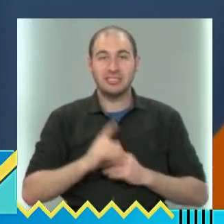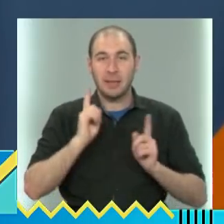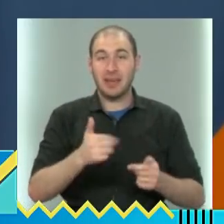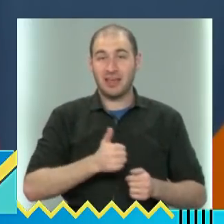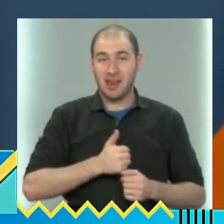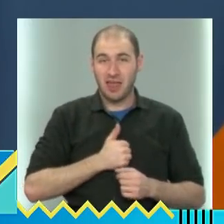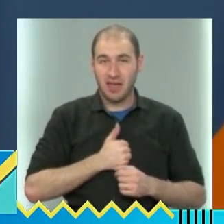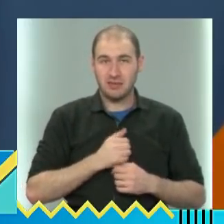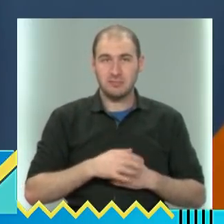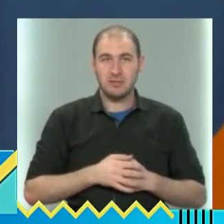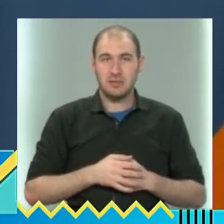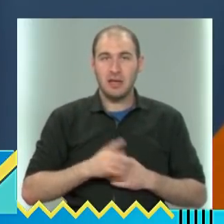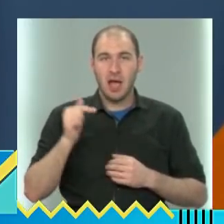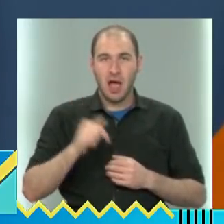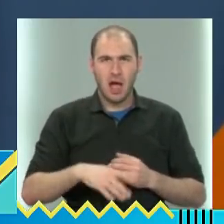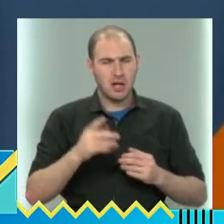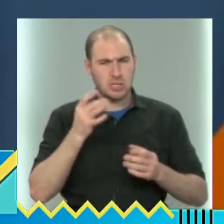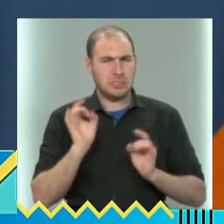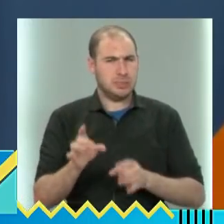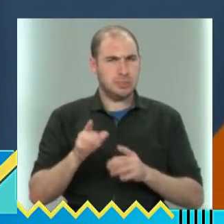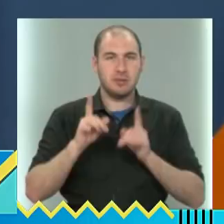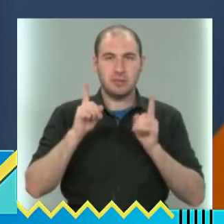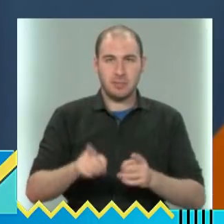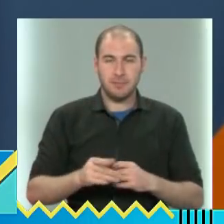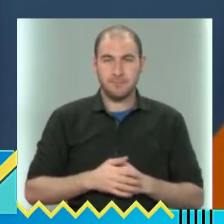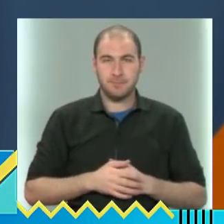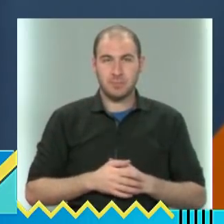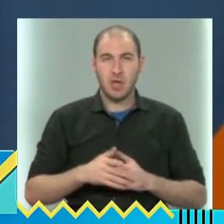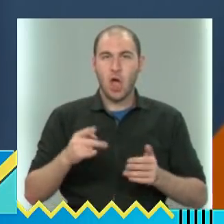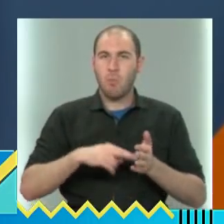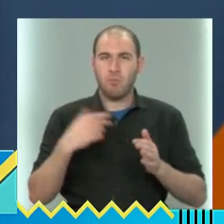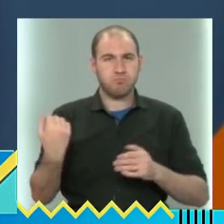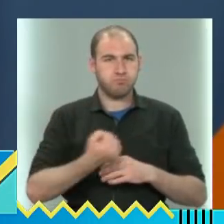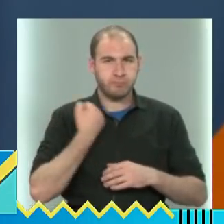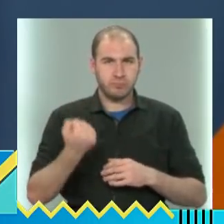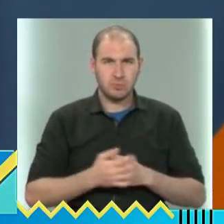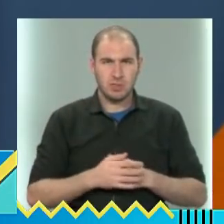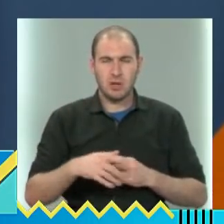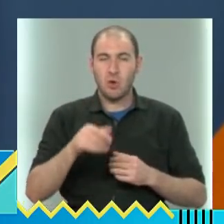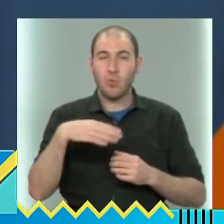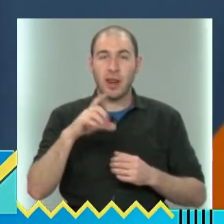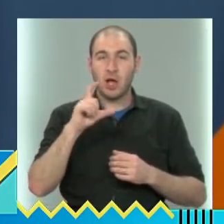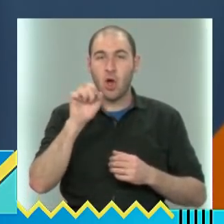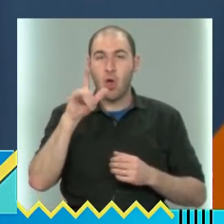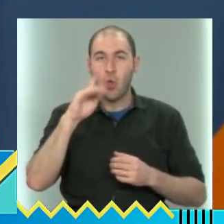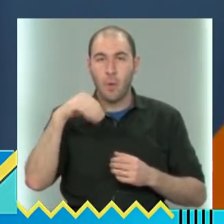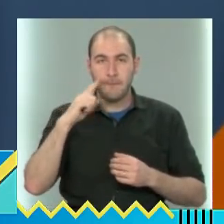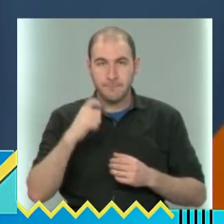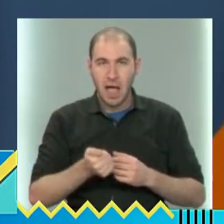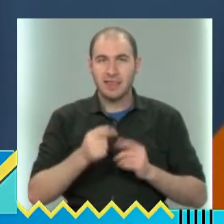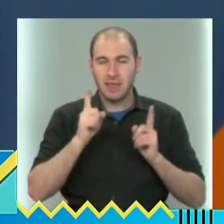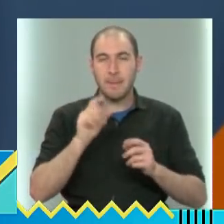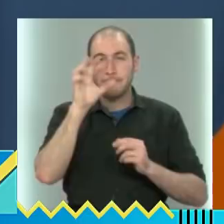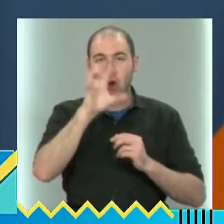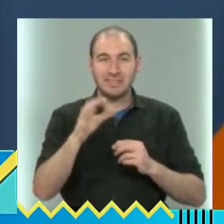Canadá está siendo sumamente objetado e inclusive con problemas importantes en la Columbia Británica y un par de